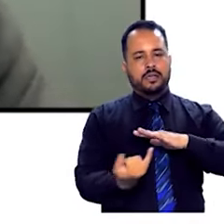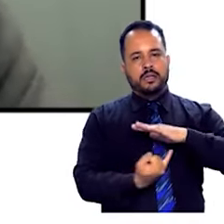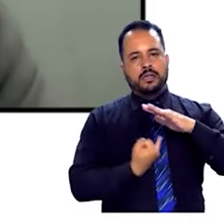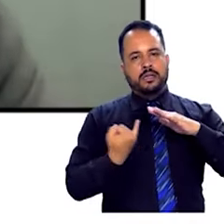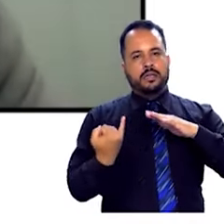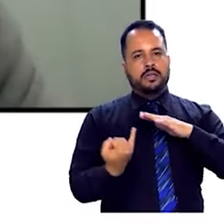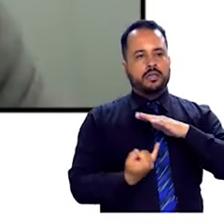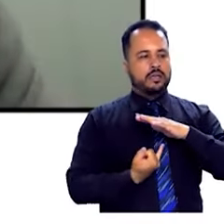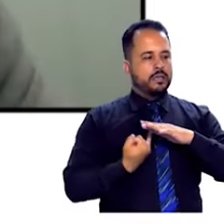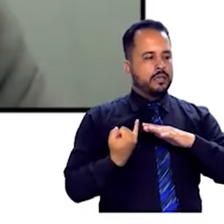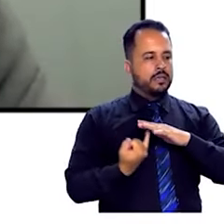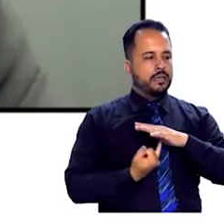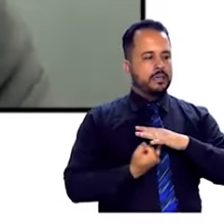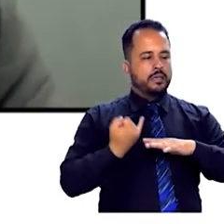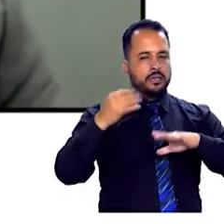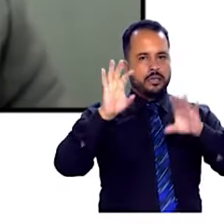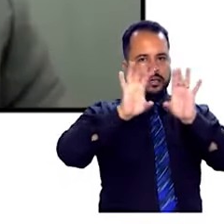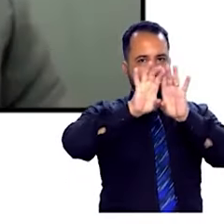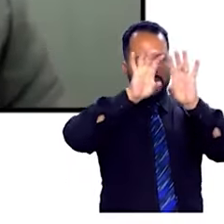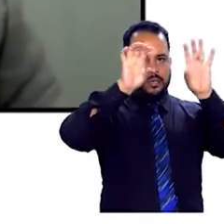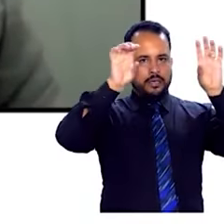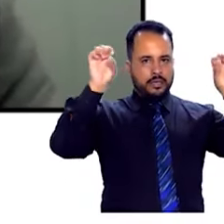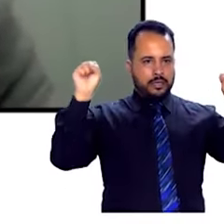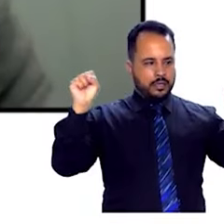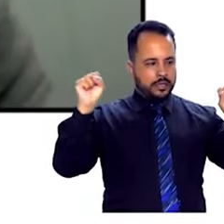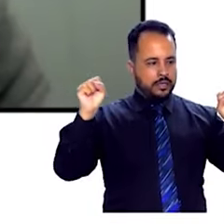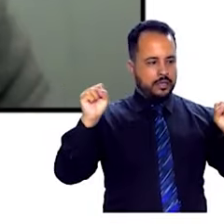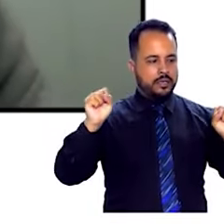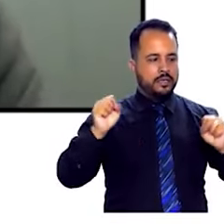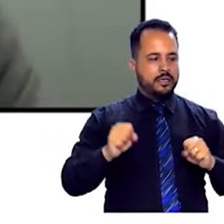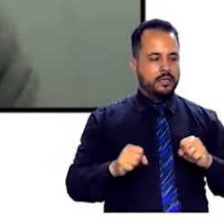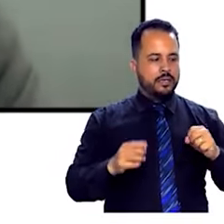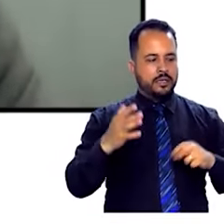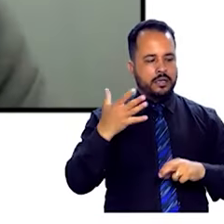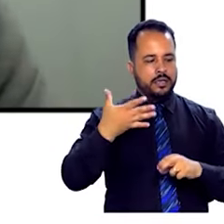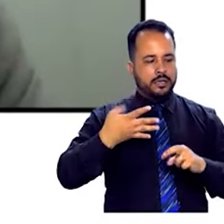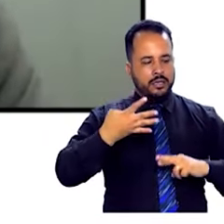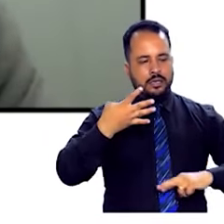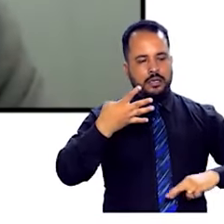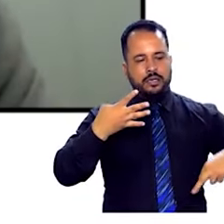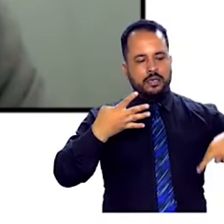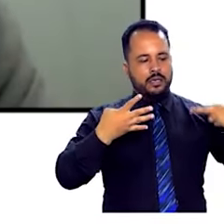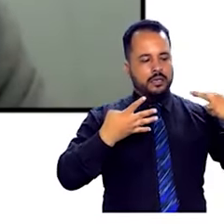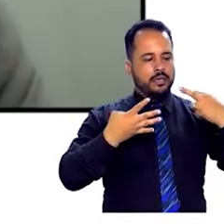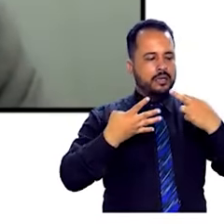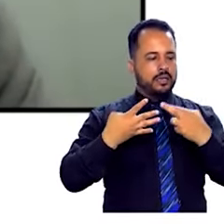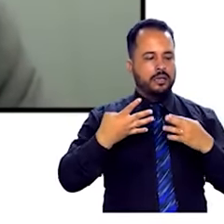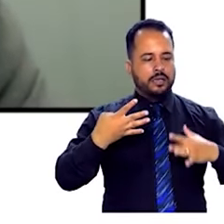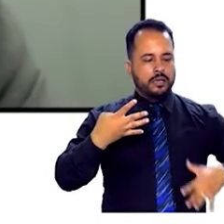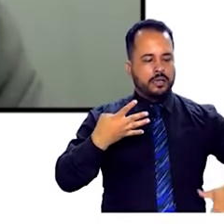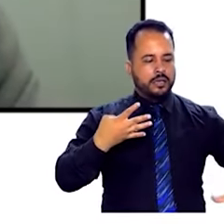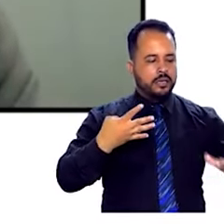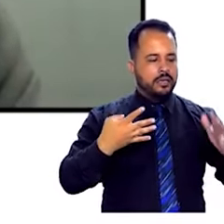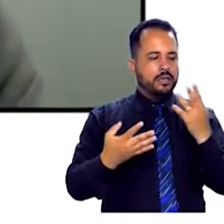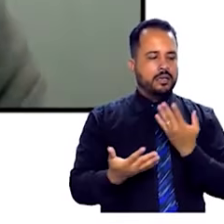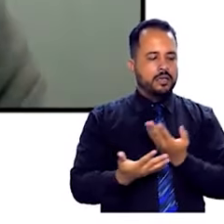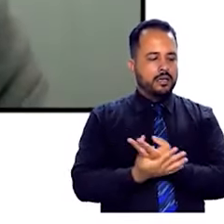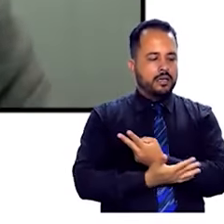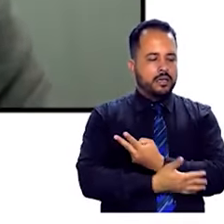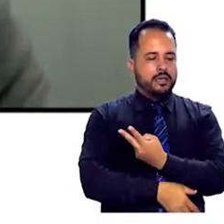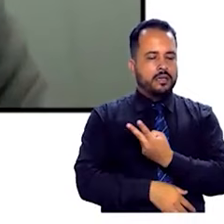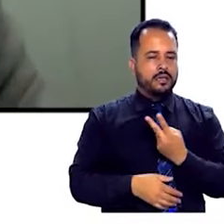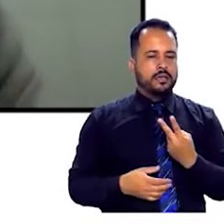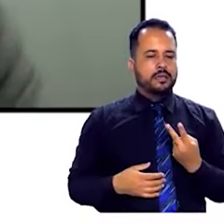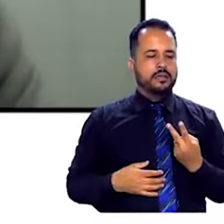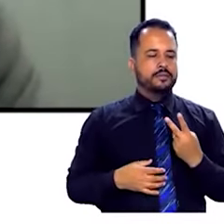repercusión General de la cuestión el interés que se proyecta má allá de Los derechos de Las partes y la controver juego